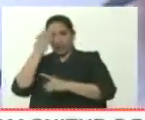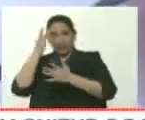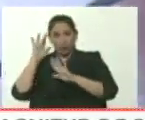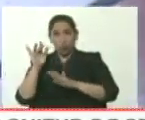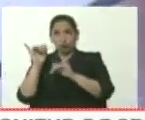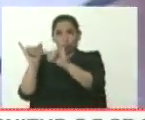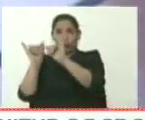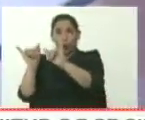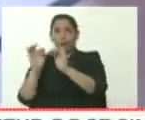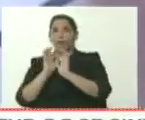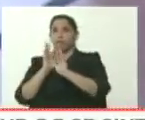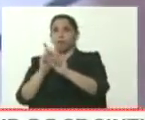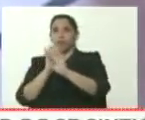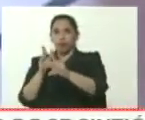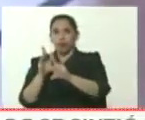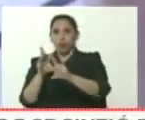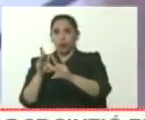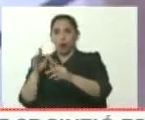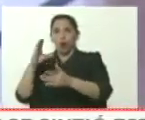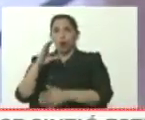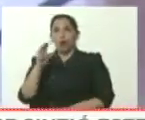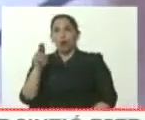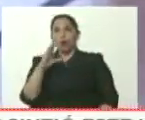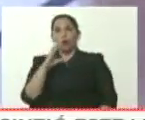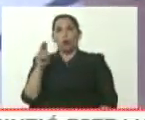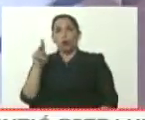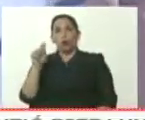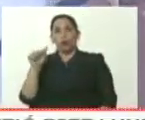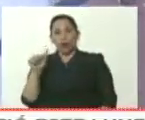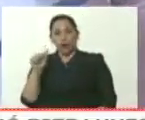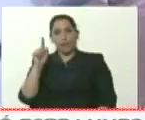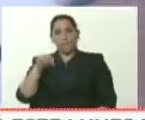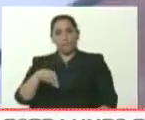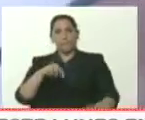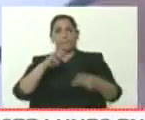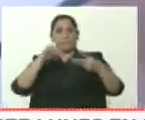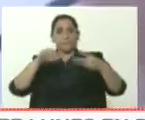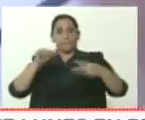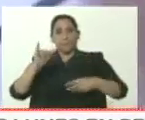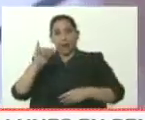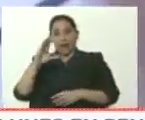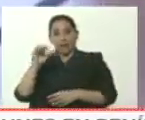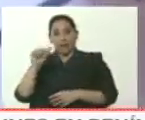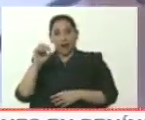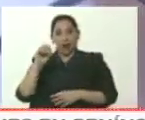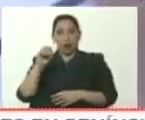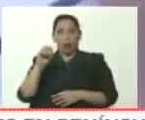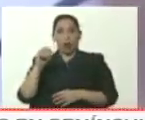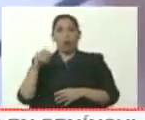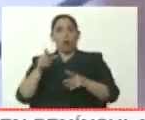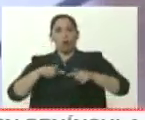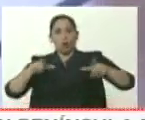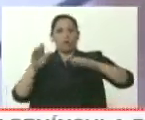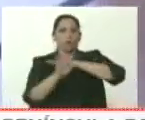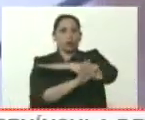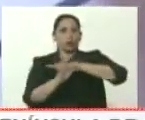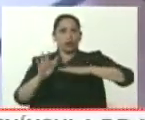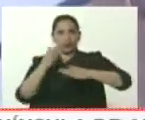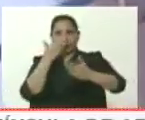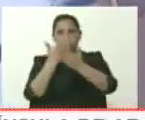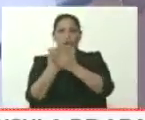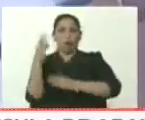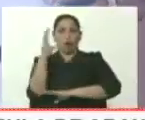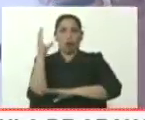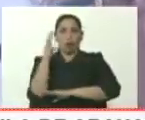en Cúcuta, en Maicao, en las zonas fronterizas de Colombia con